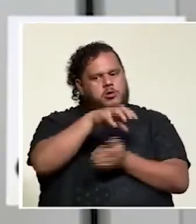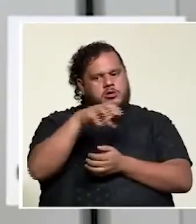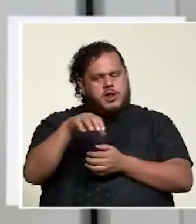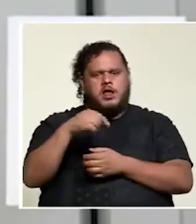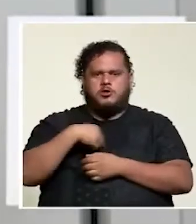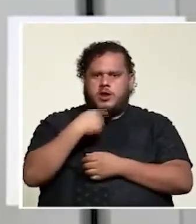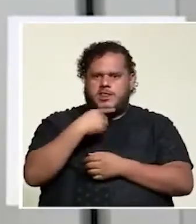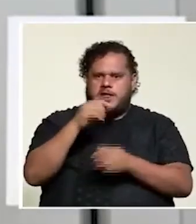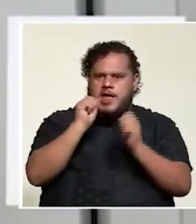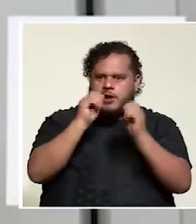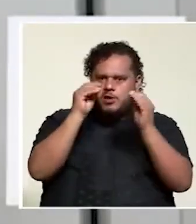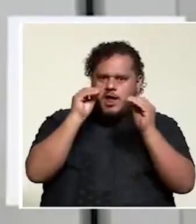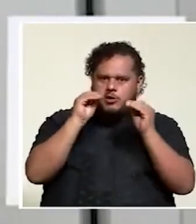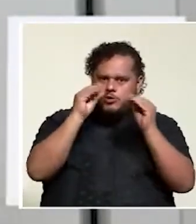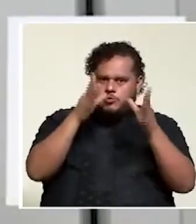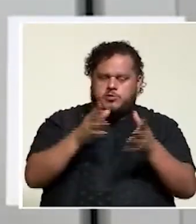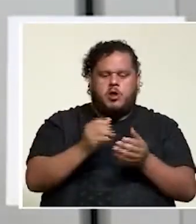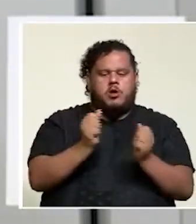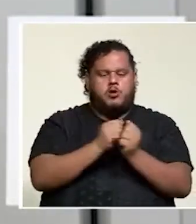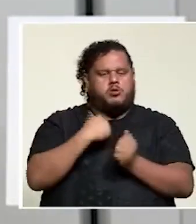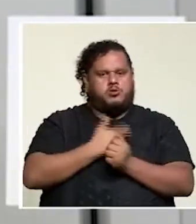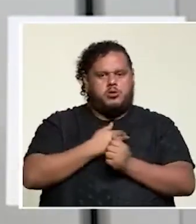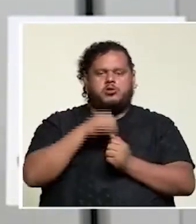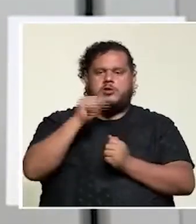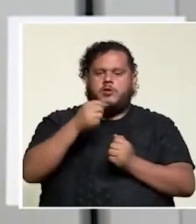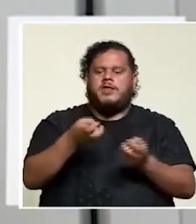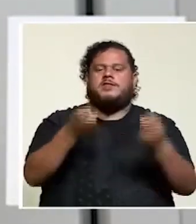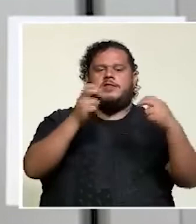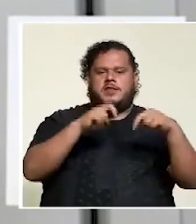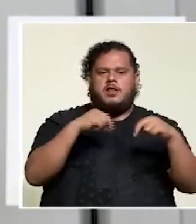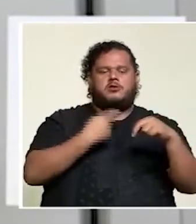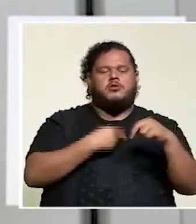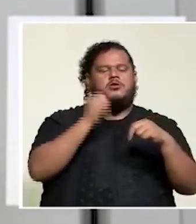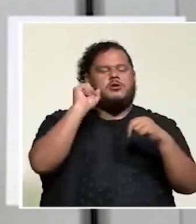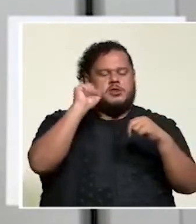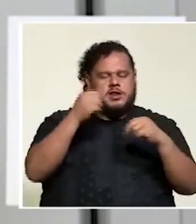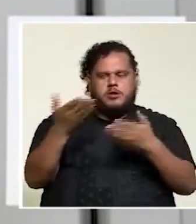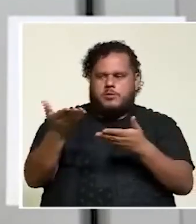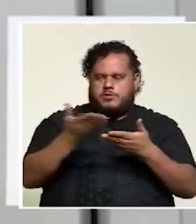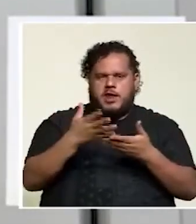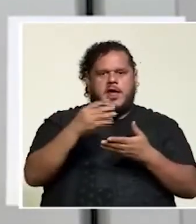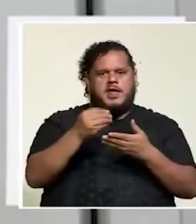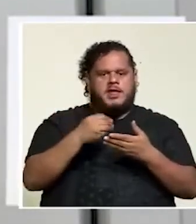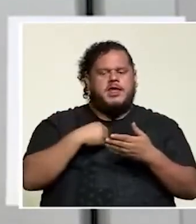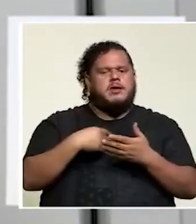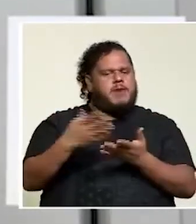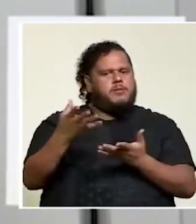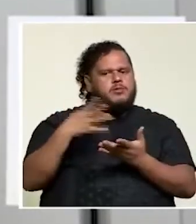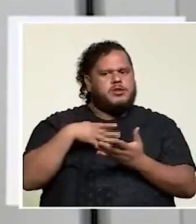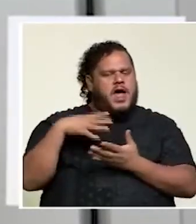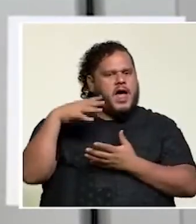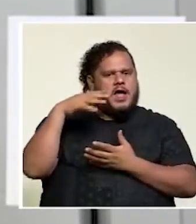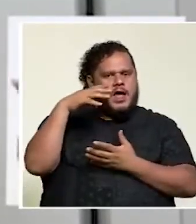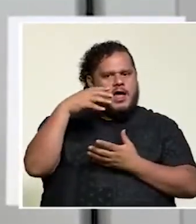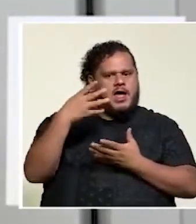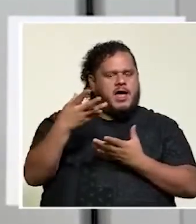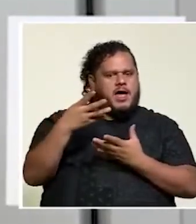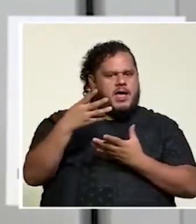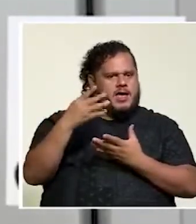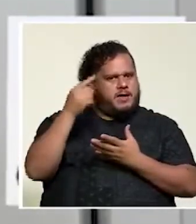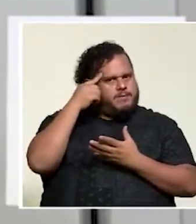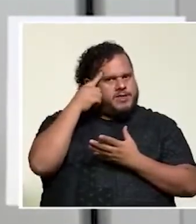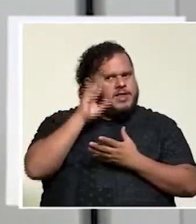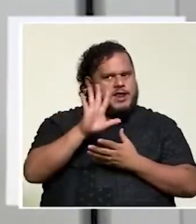como les dije al principio, con nosotros se van a poder sentar, nosotros sí los vamos a recibir y vamos a tomar en cuenta sus ideas. Hoy lo